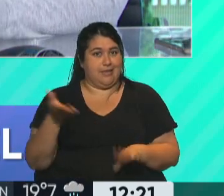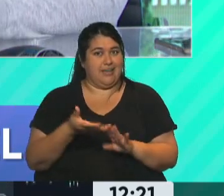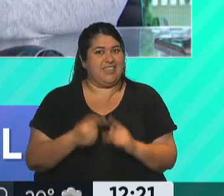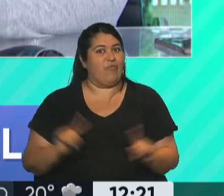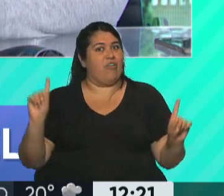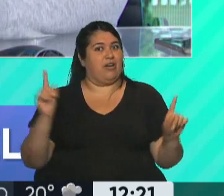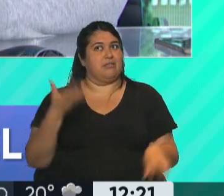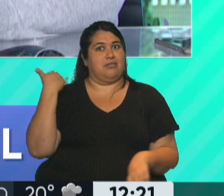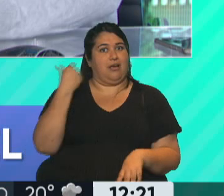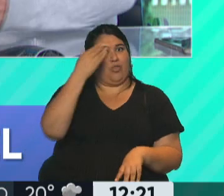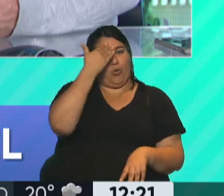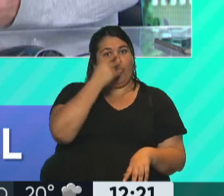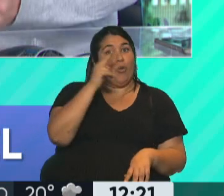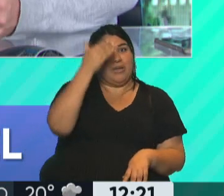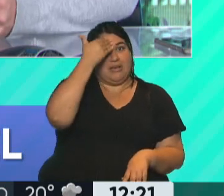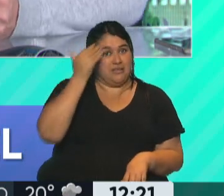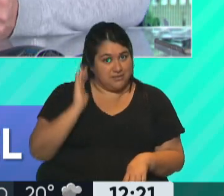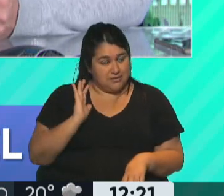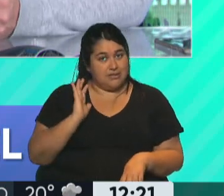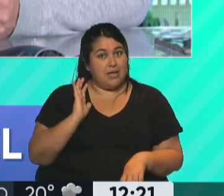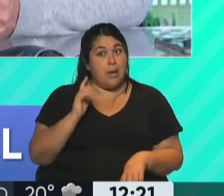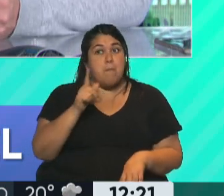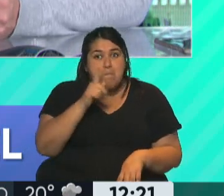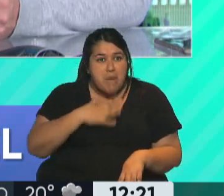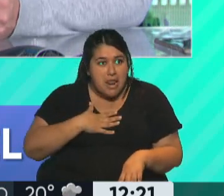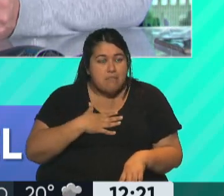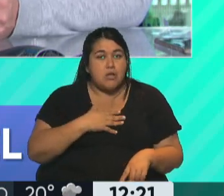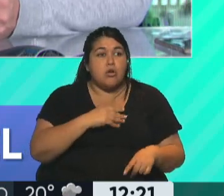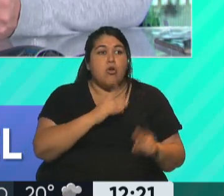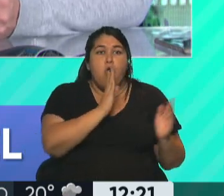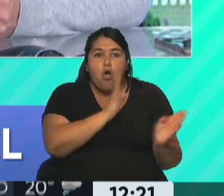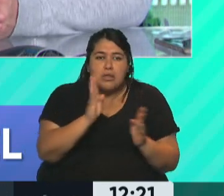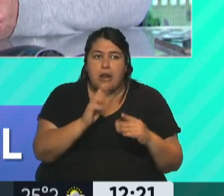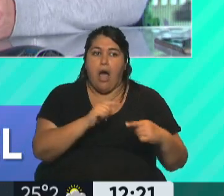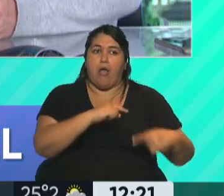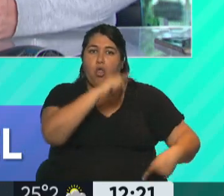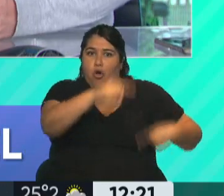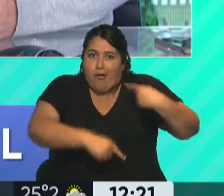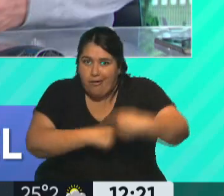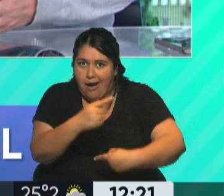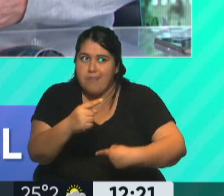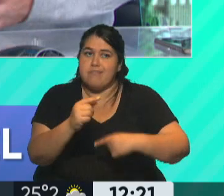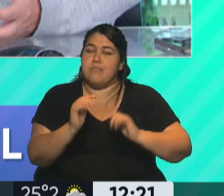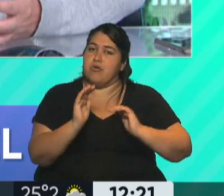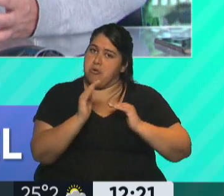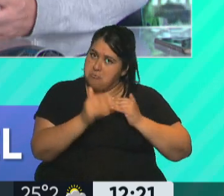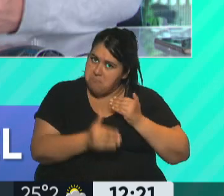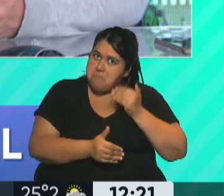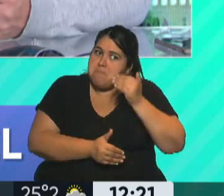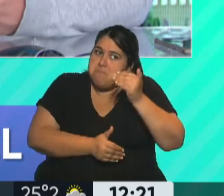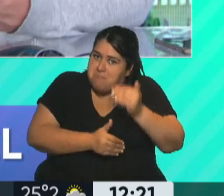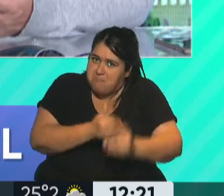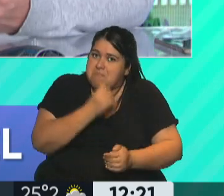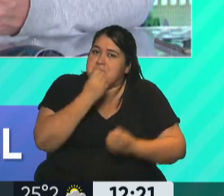2015, ¿no? Entonces me parece que esta idea de transición ordenada tiene que ver un poco con poder, de alguna manera,